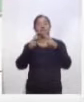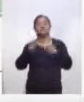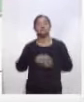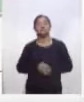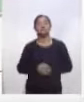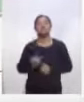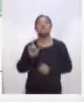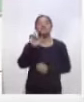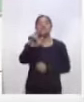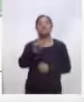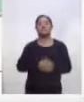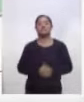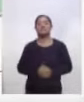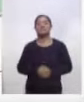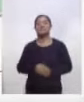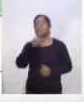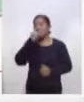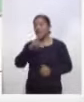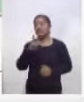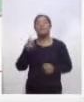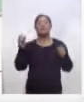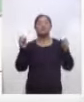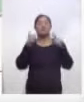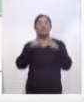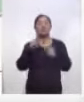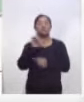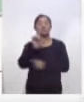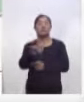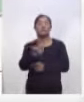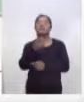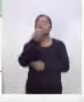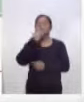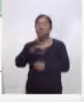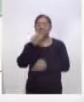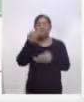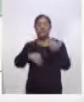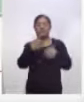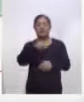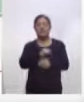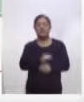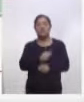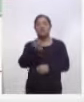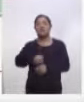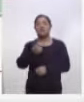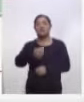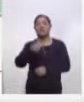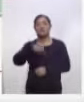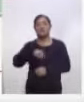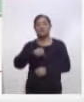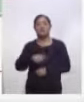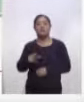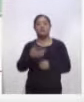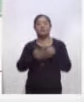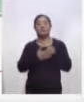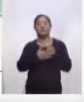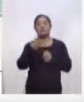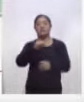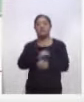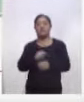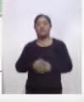lunes. Excelente, Liz, muchísimas gracias, que tengas un excelente fin de semana. Nos saludamos por aquí ya la próxima